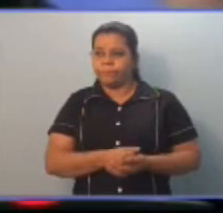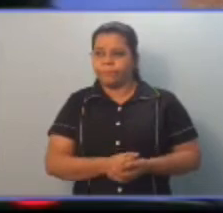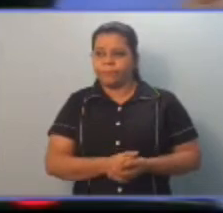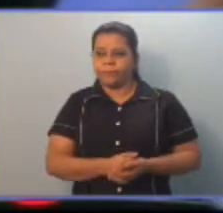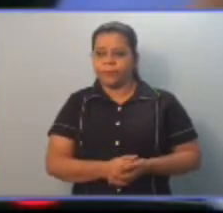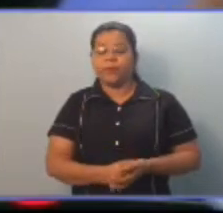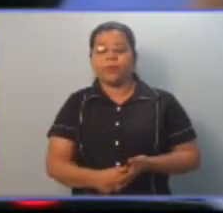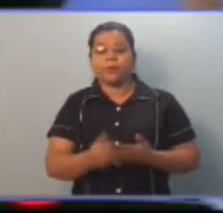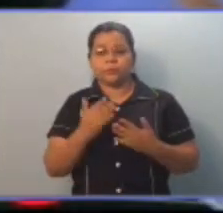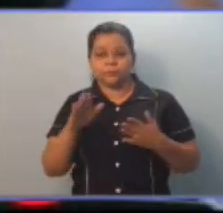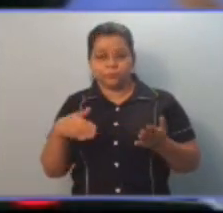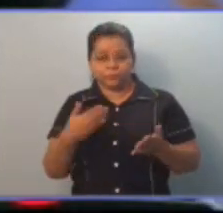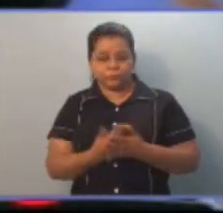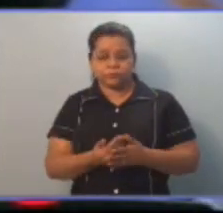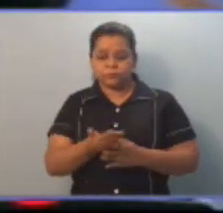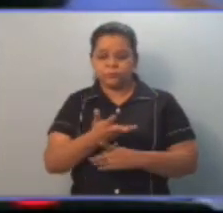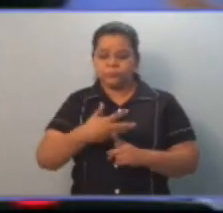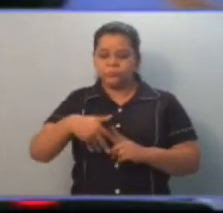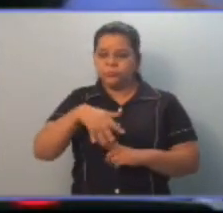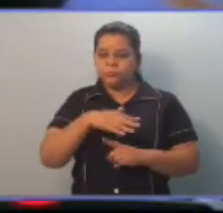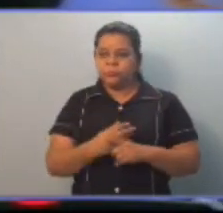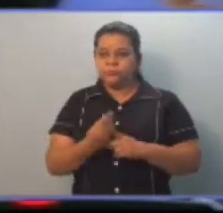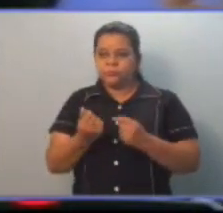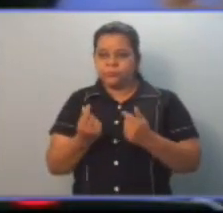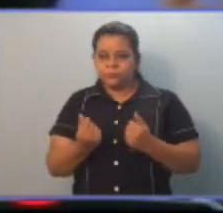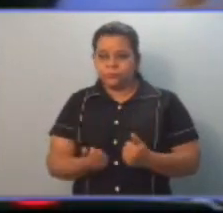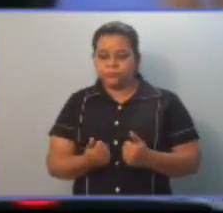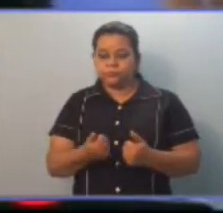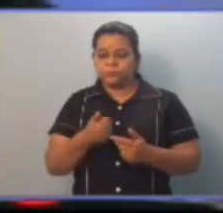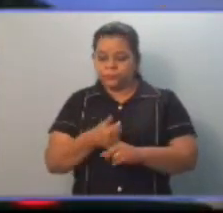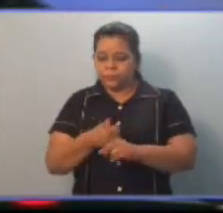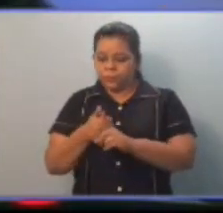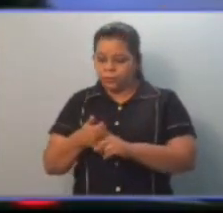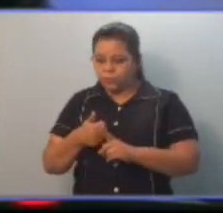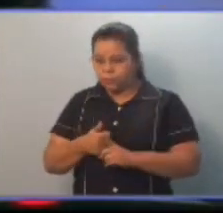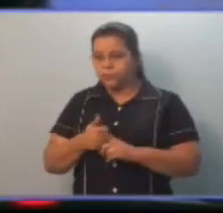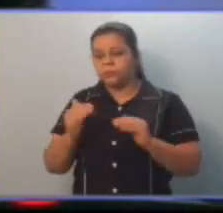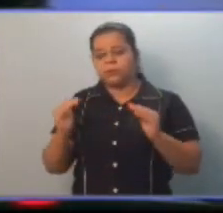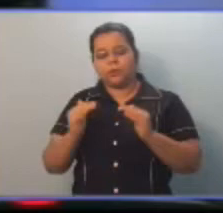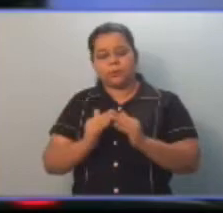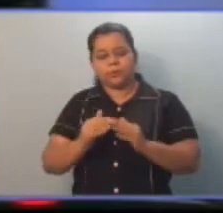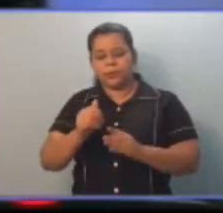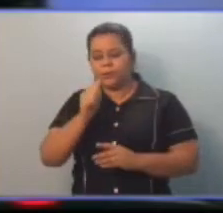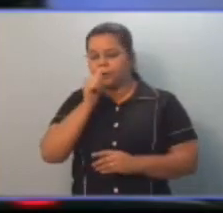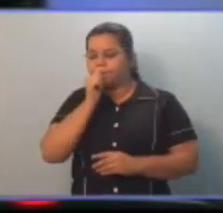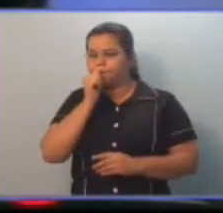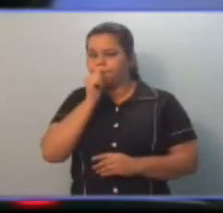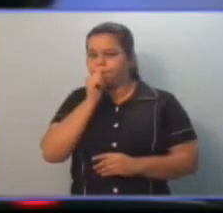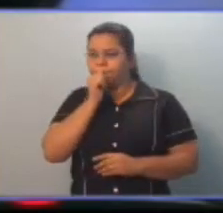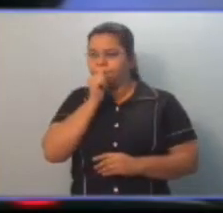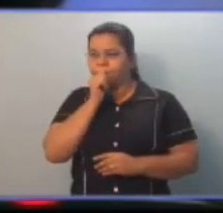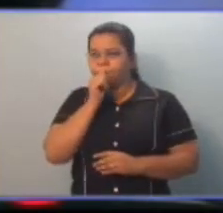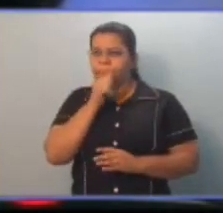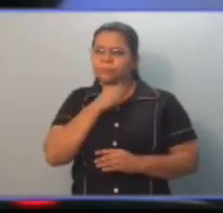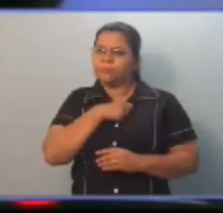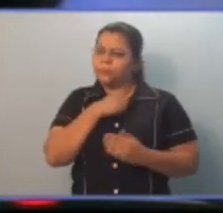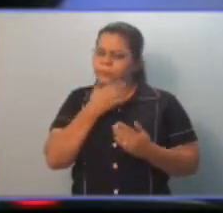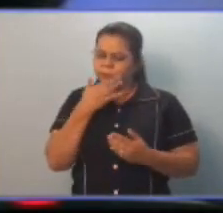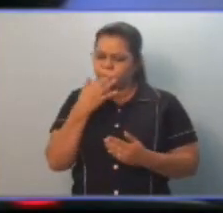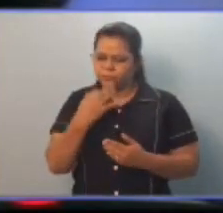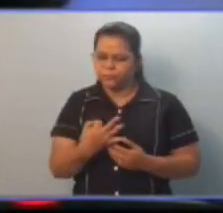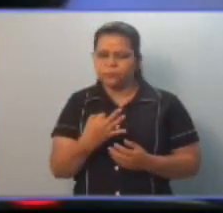Y que la situación financiera de cada candidato, pues también es reservada. Entonces yo aprecio mucho que el